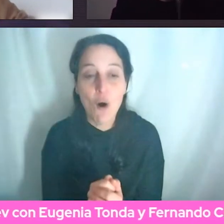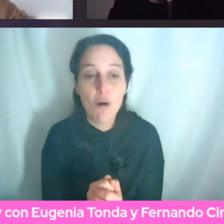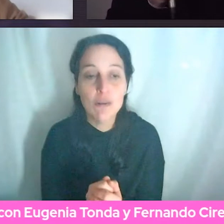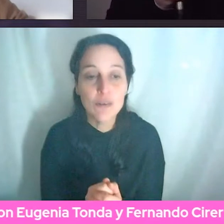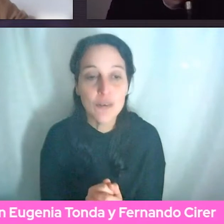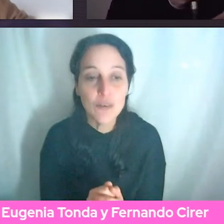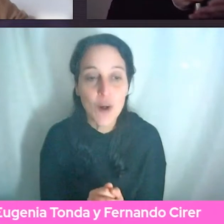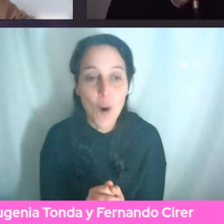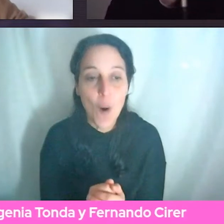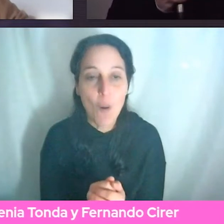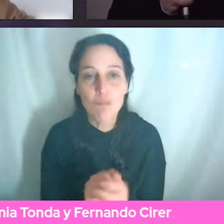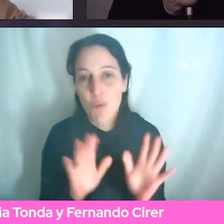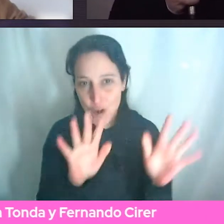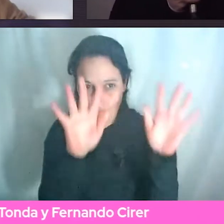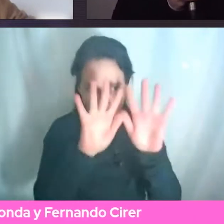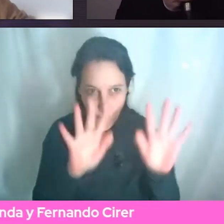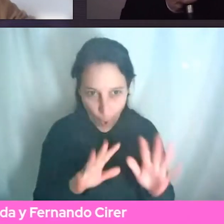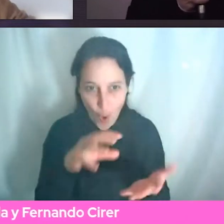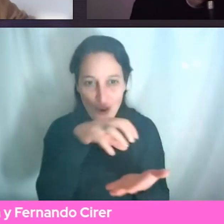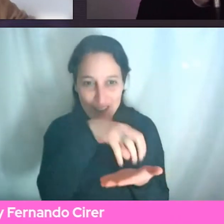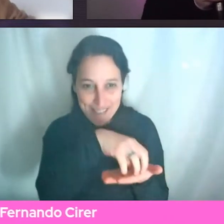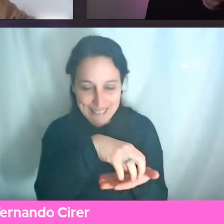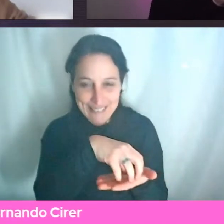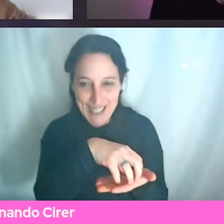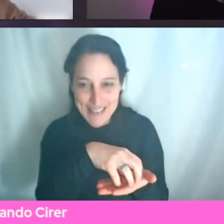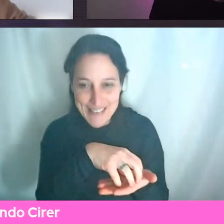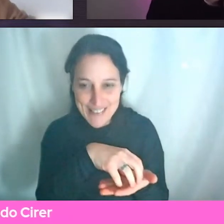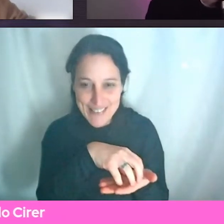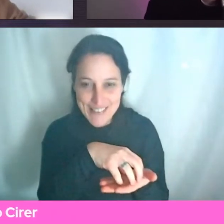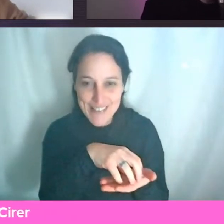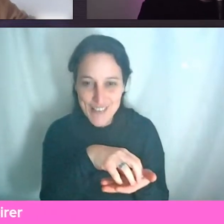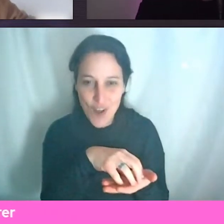Voy a repetir lo que ya sabemos todos, estamos acá en el FITS,